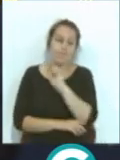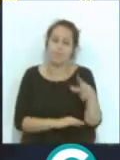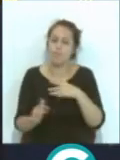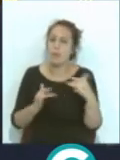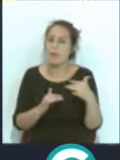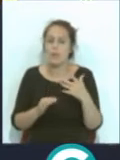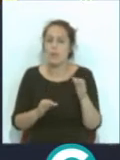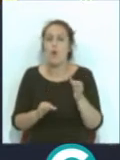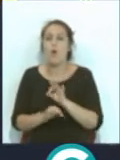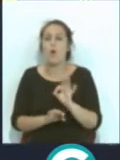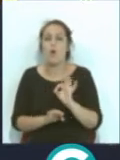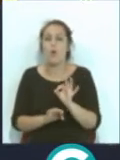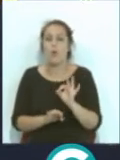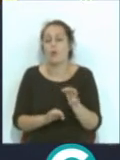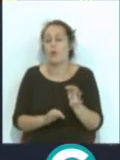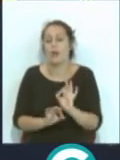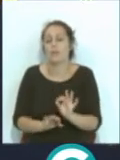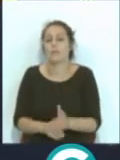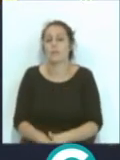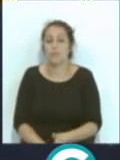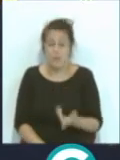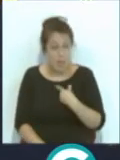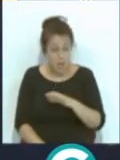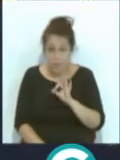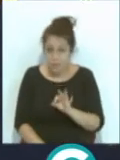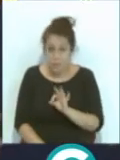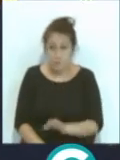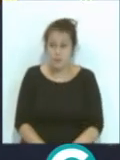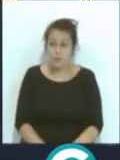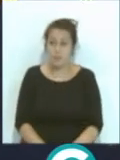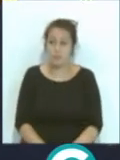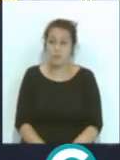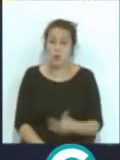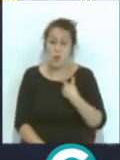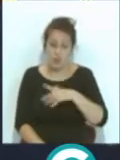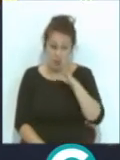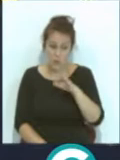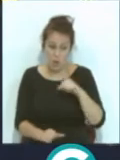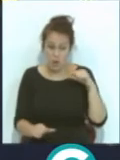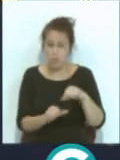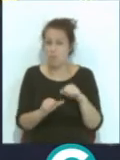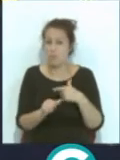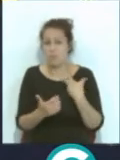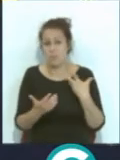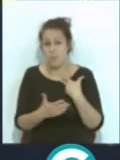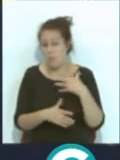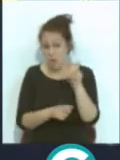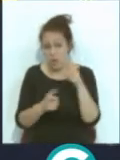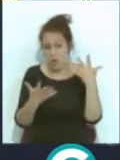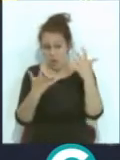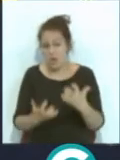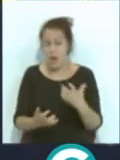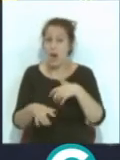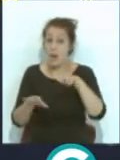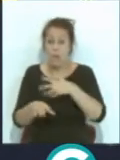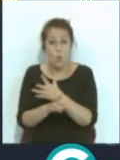jugar a lo que es. Pues es así, esto ya llevo 5 años y esto ya todo el mundo nos conoce. El Cádiz tiene que